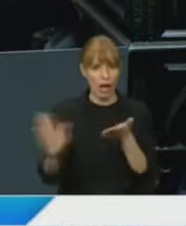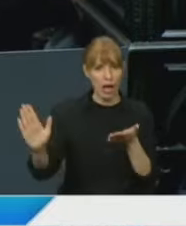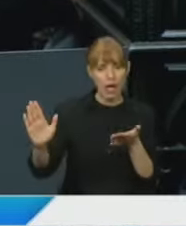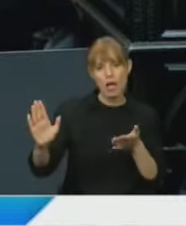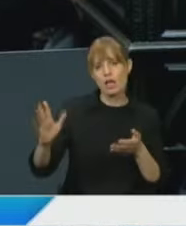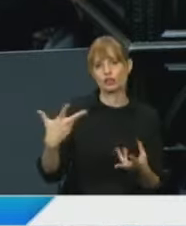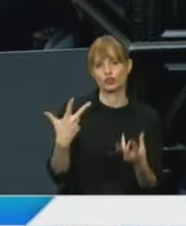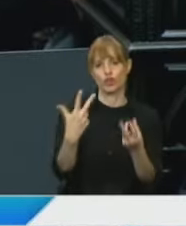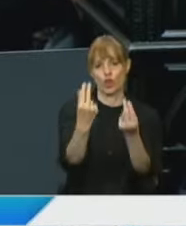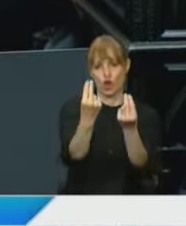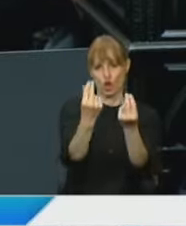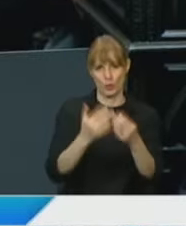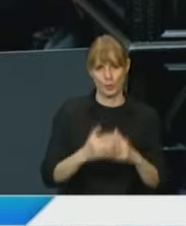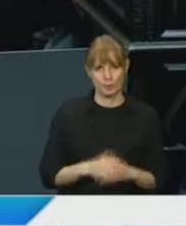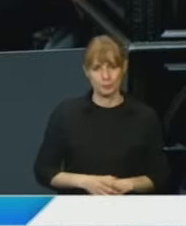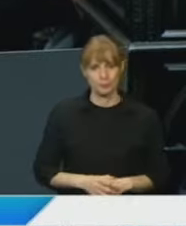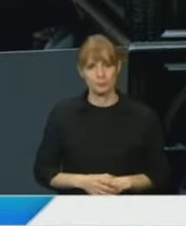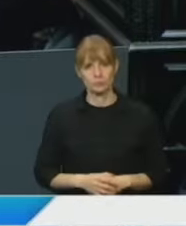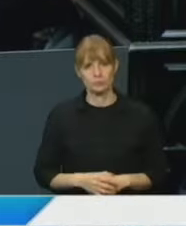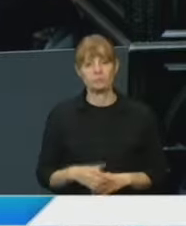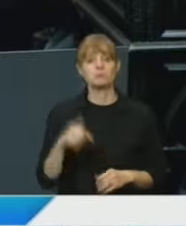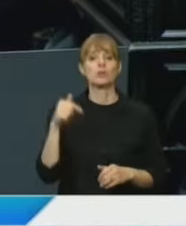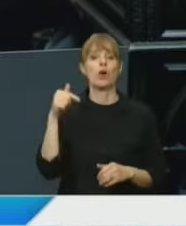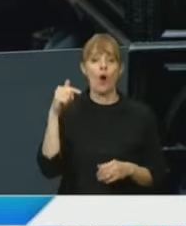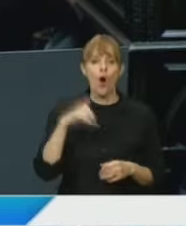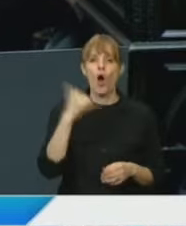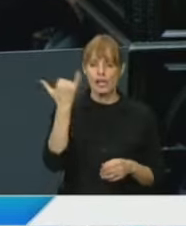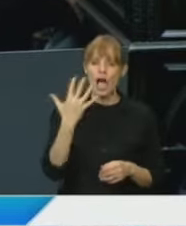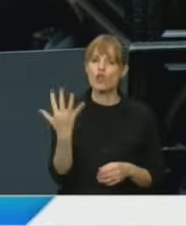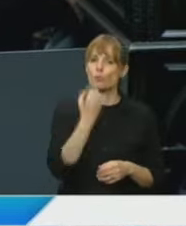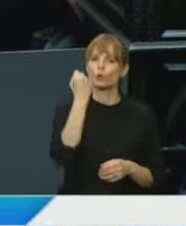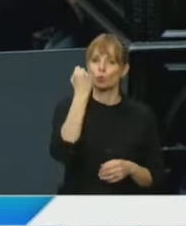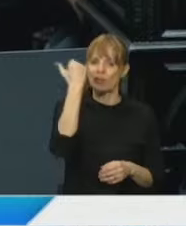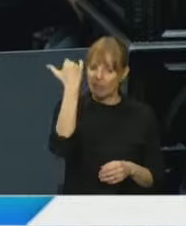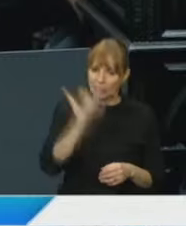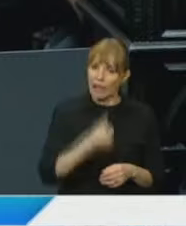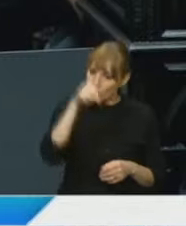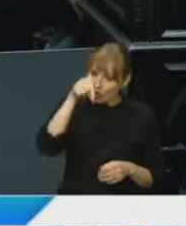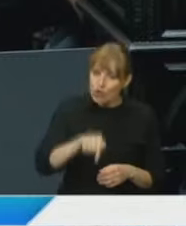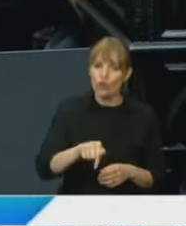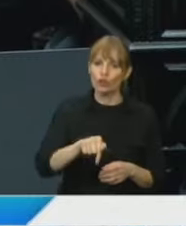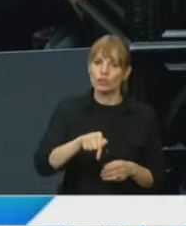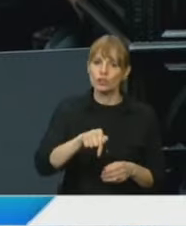abril? ¿Cuántos? 200.000. ¿Es mucho o poco? Es poco. O sea,